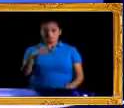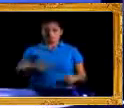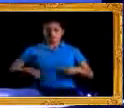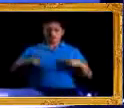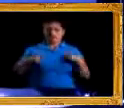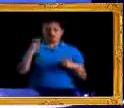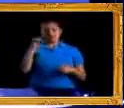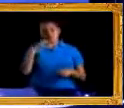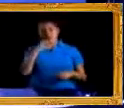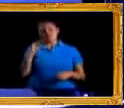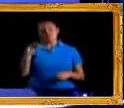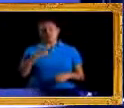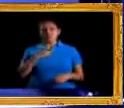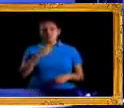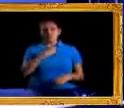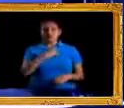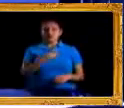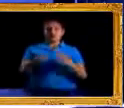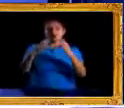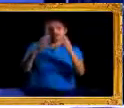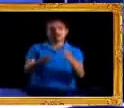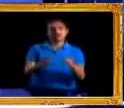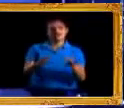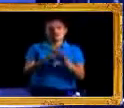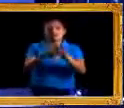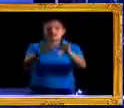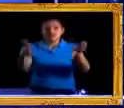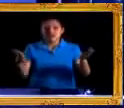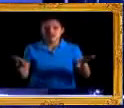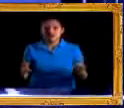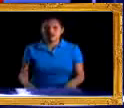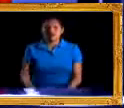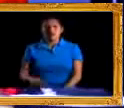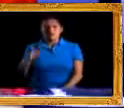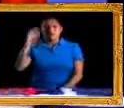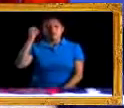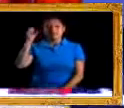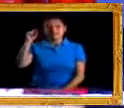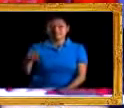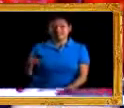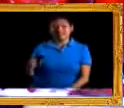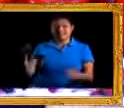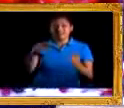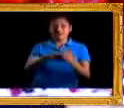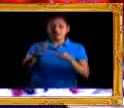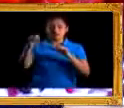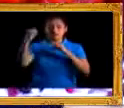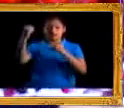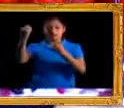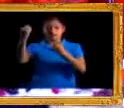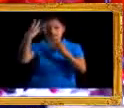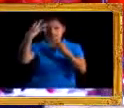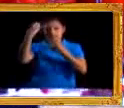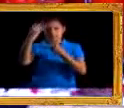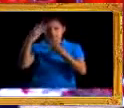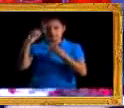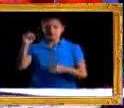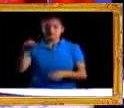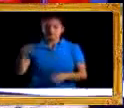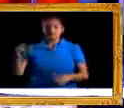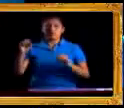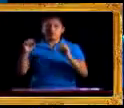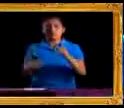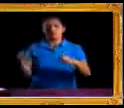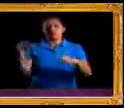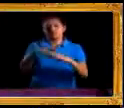Eso es lo que yo quiero, hermano, ponerle como plataforma, hermano, porque sí traigo información. Ahorita, si nos da tiempo, entramos,